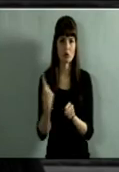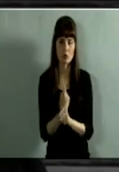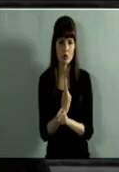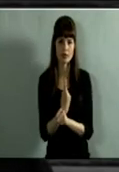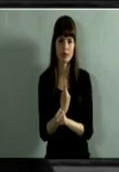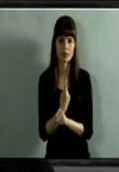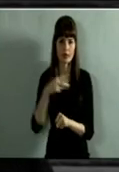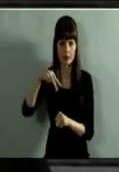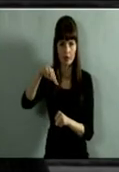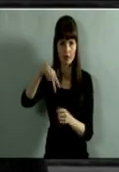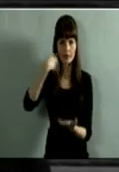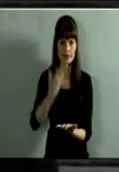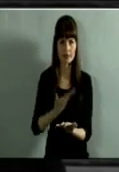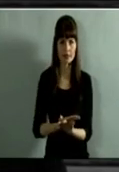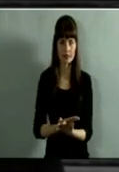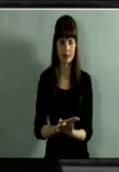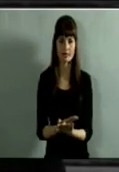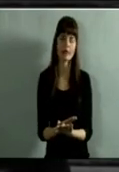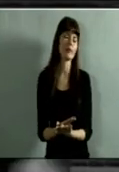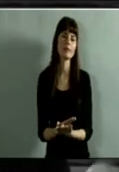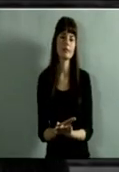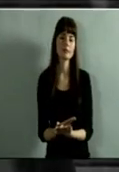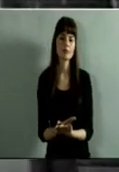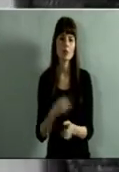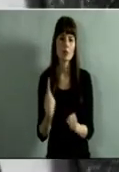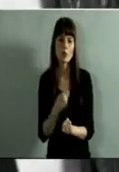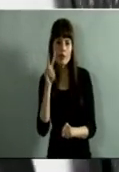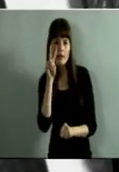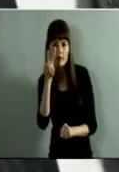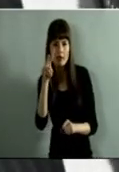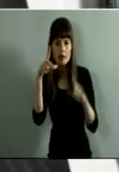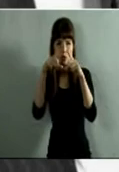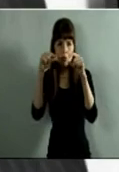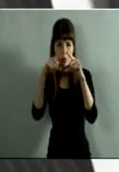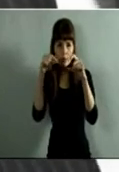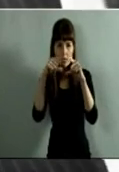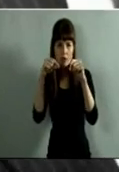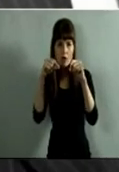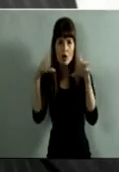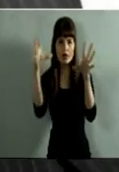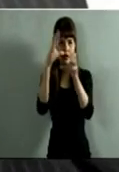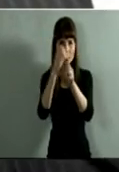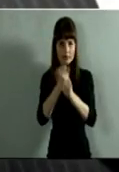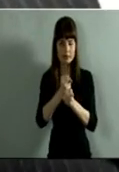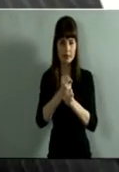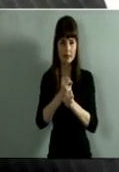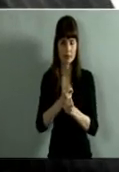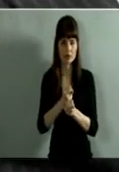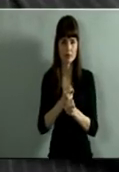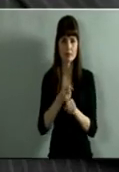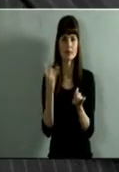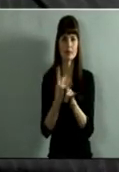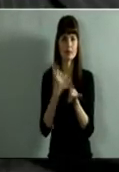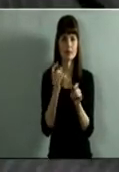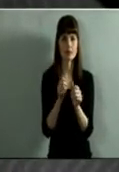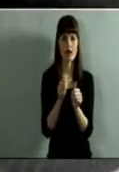equilibrio. Es más, no veía ni los números ni las letras de los colectivos. Tenía que vivir con una persona